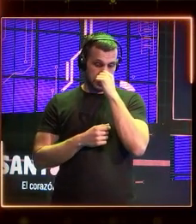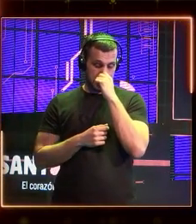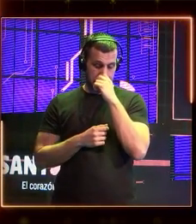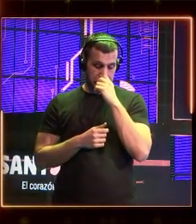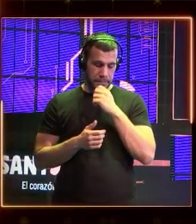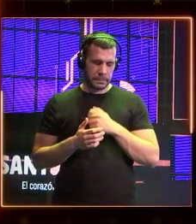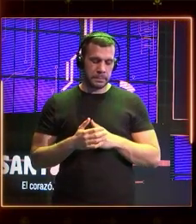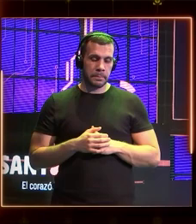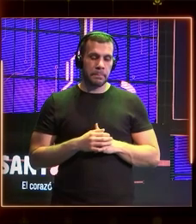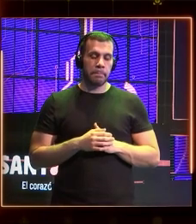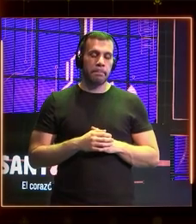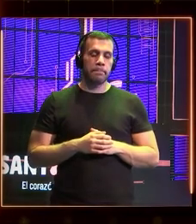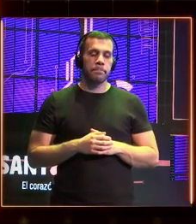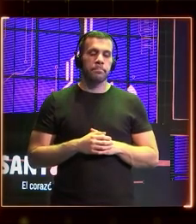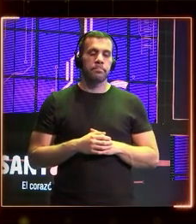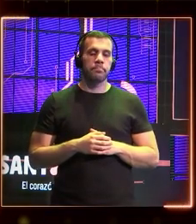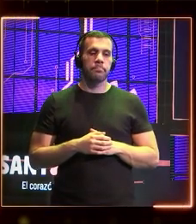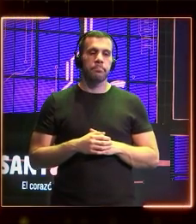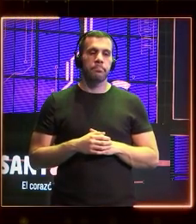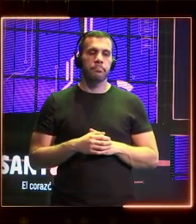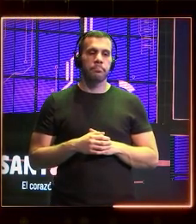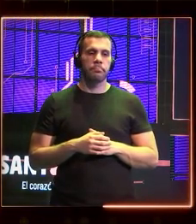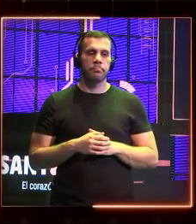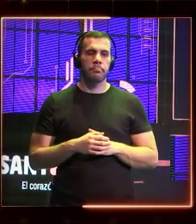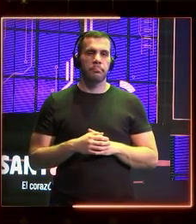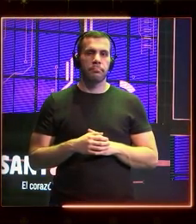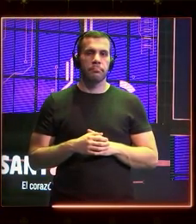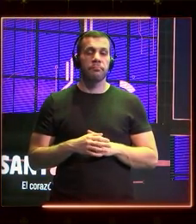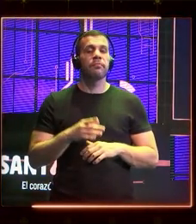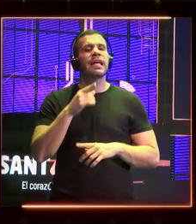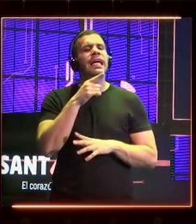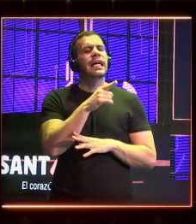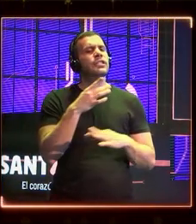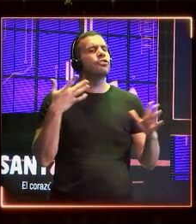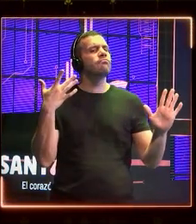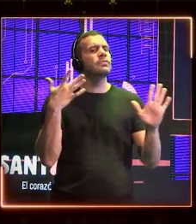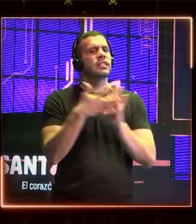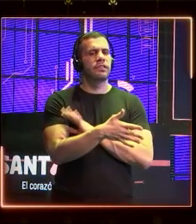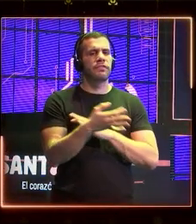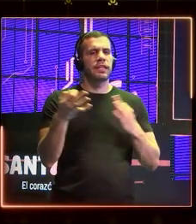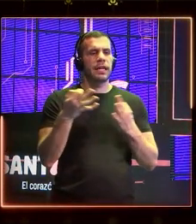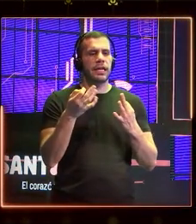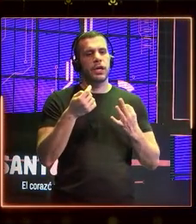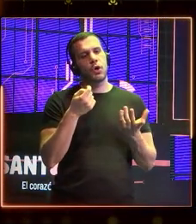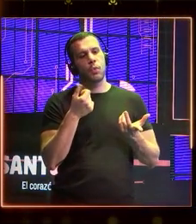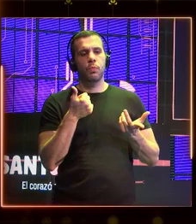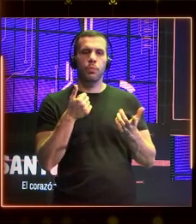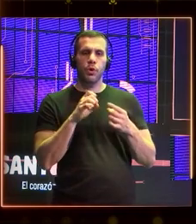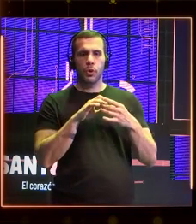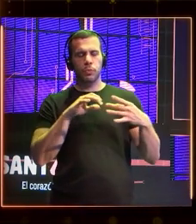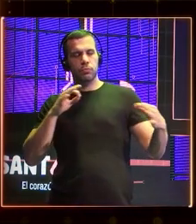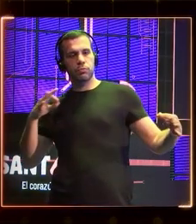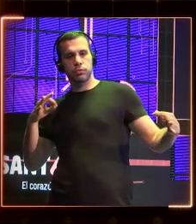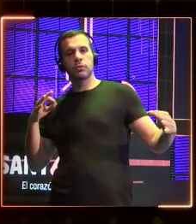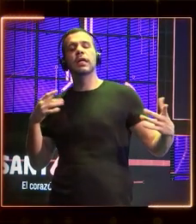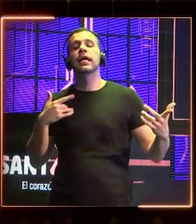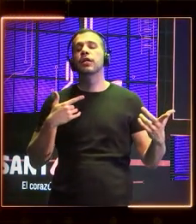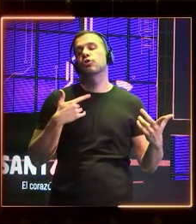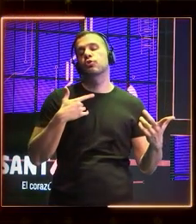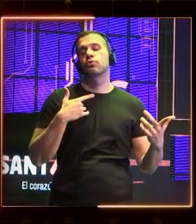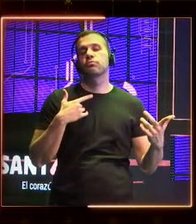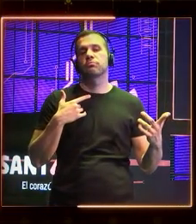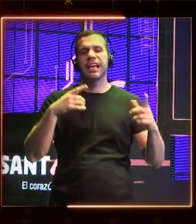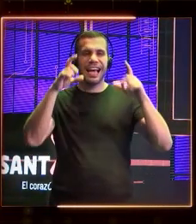y es un conectar los puntos hacia atrás que dice Jobs no fijaos que no hablan de gafas no son gafas es un dispositivo de